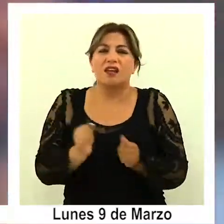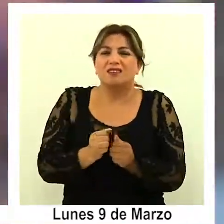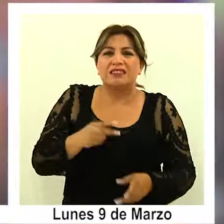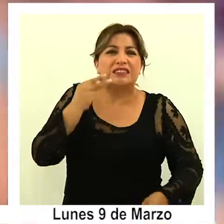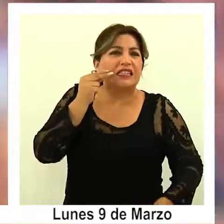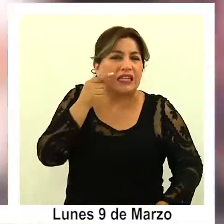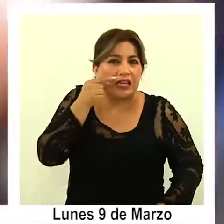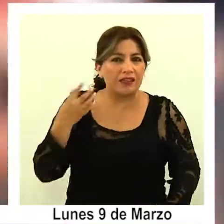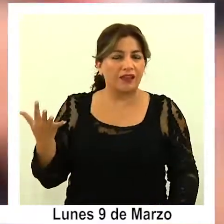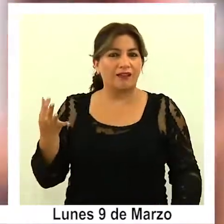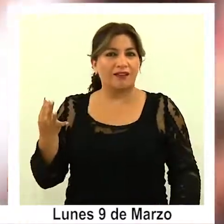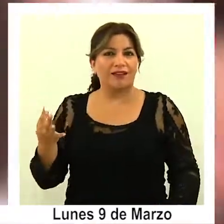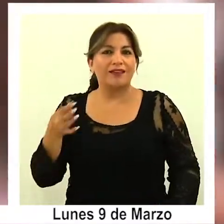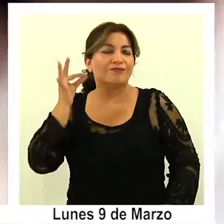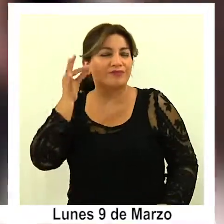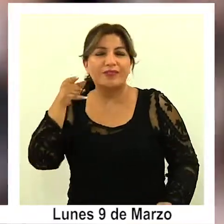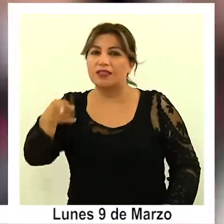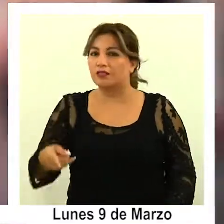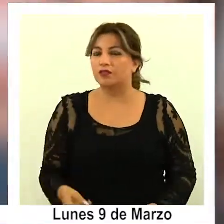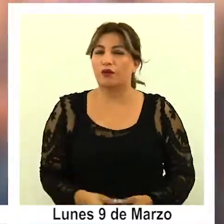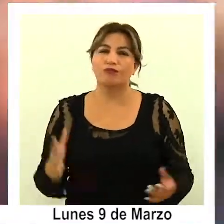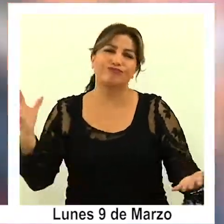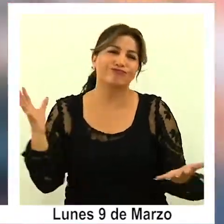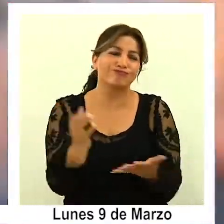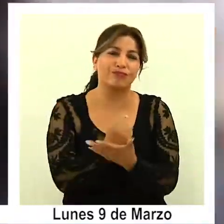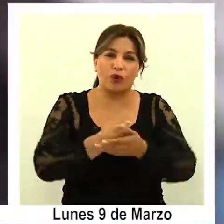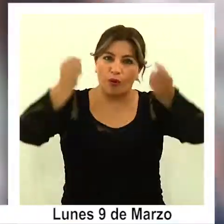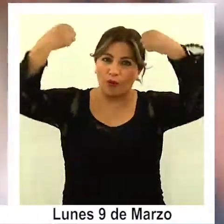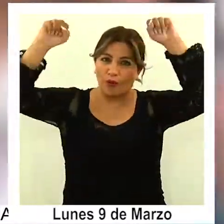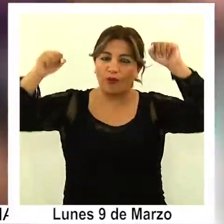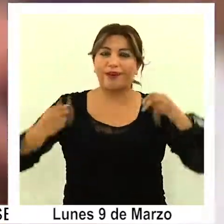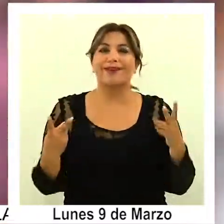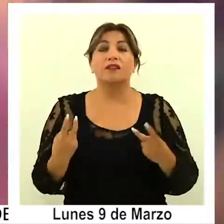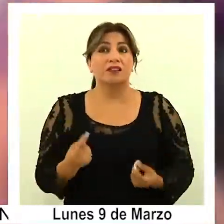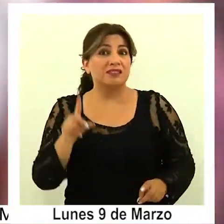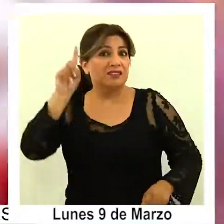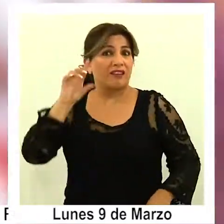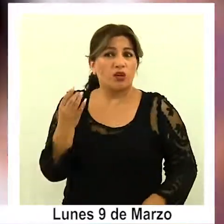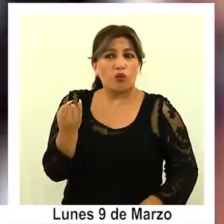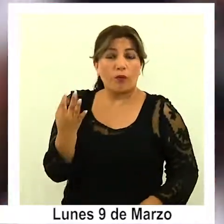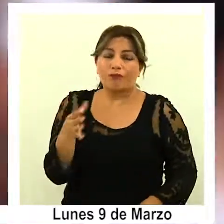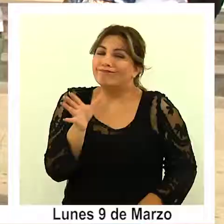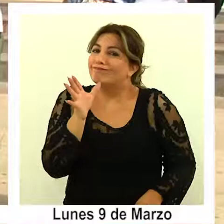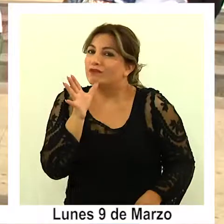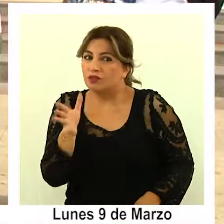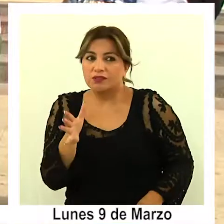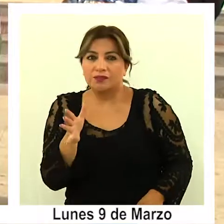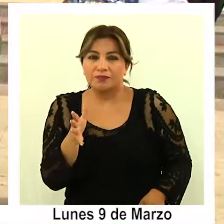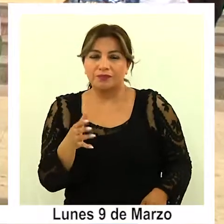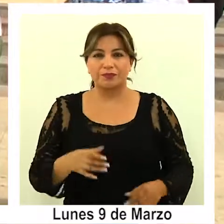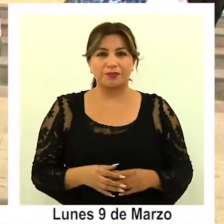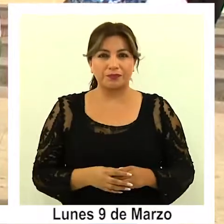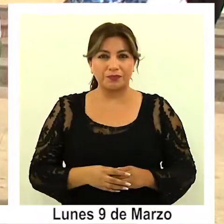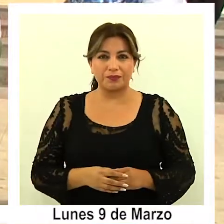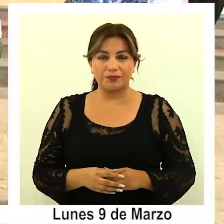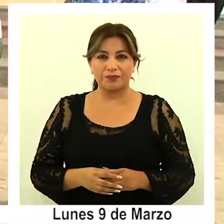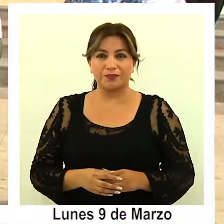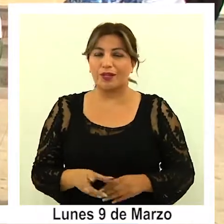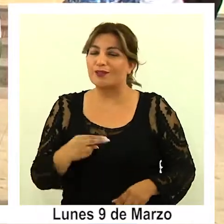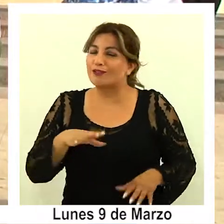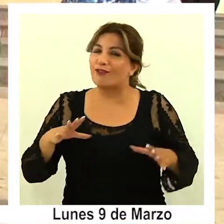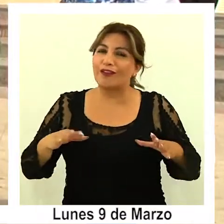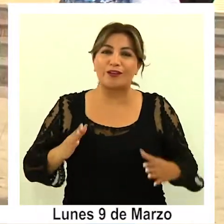abuelas con sus hijas con sus nietas entonces creemos que fue un gran logro en términos de numéricos todavía no calculamos cuántas mujeres lograban llegar